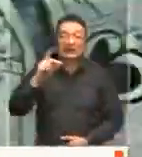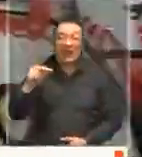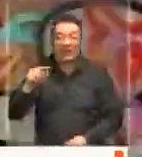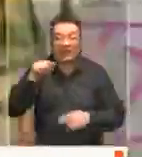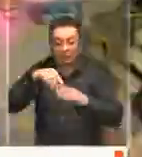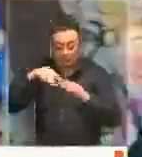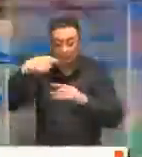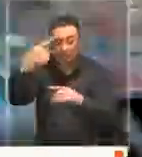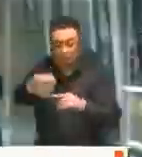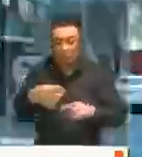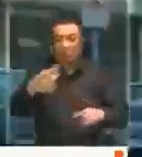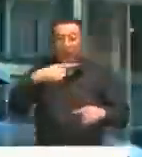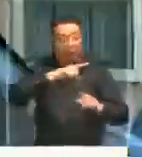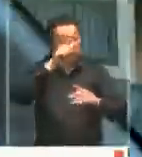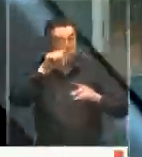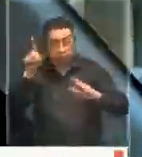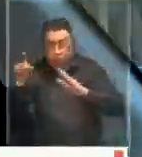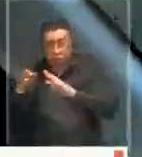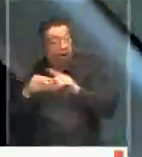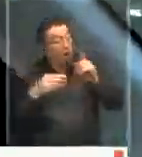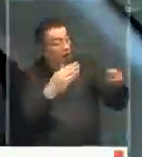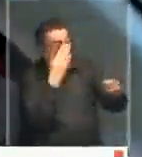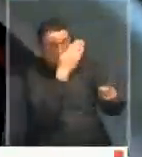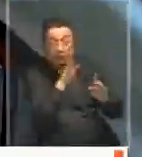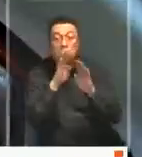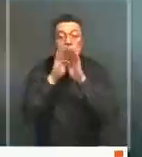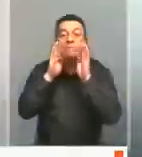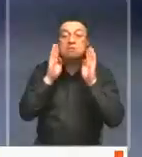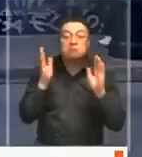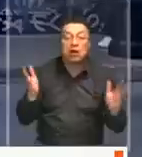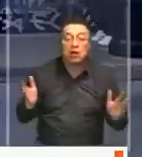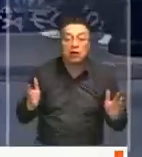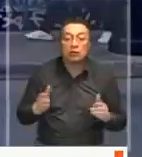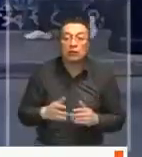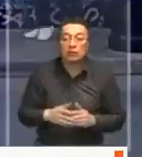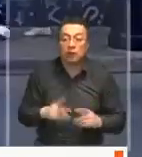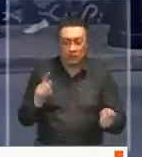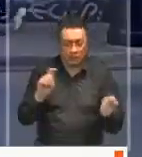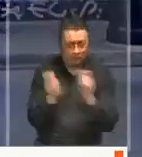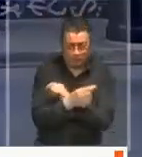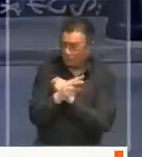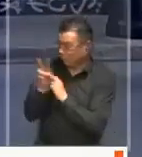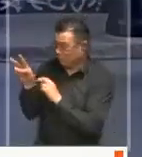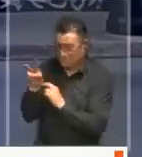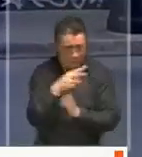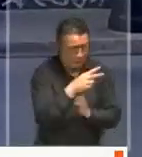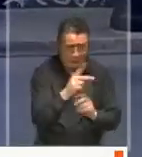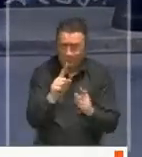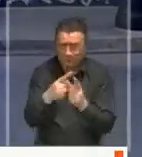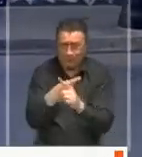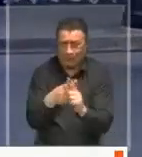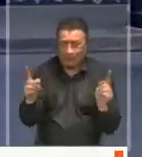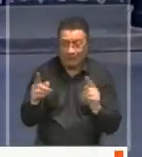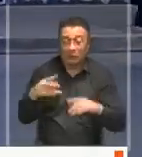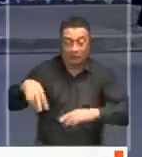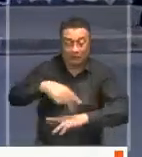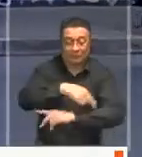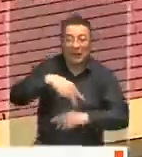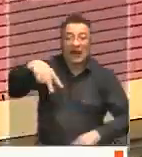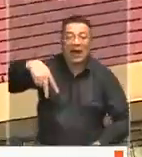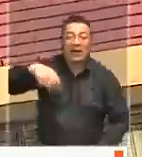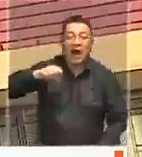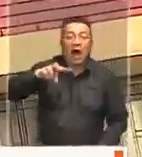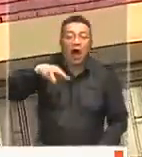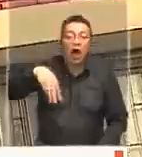así de rayada, la de al frente así de limpia. Un contraste similar se observa al transitar por el pasaje Namur. Allí,